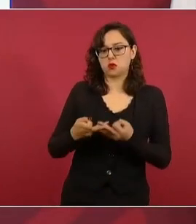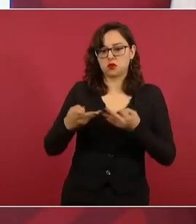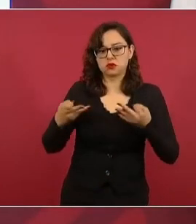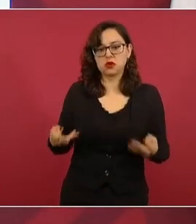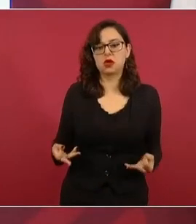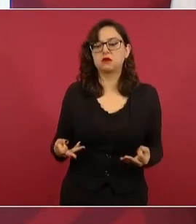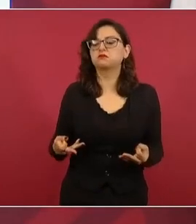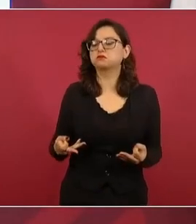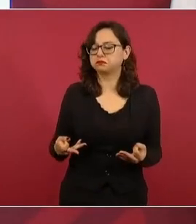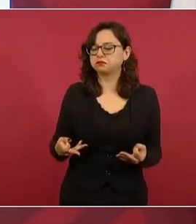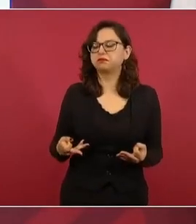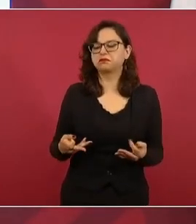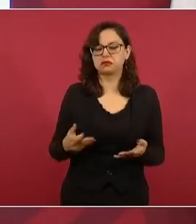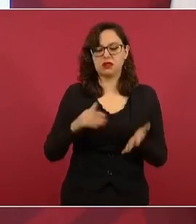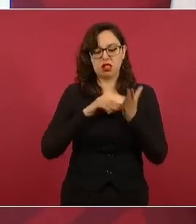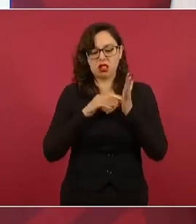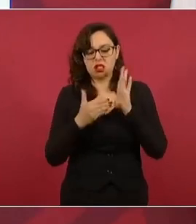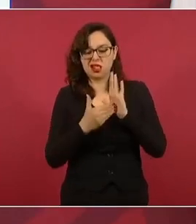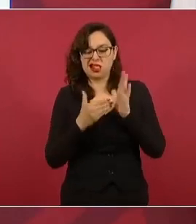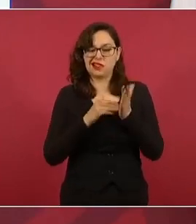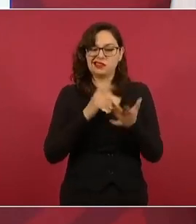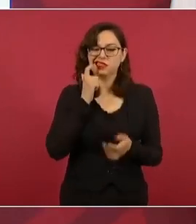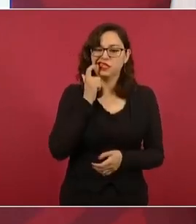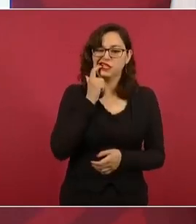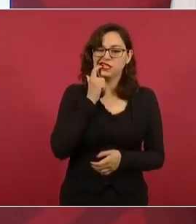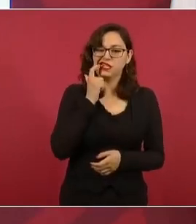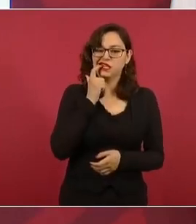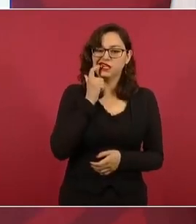y en el periodo neoliberal